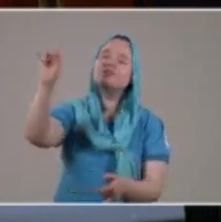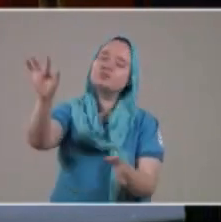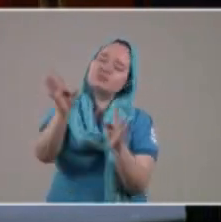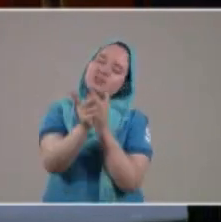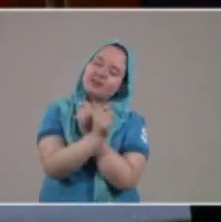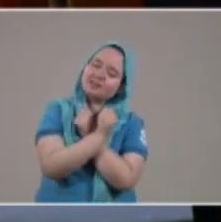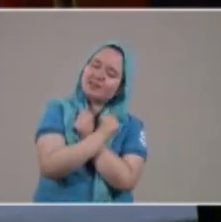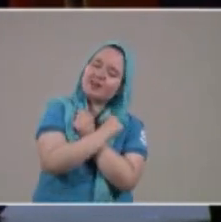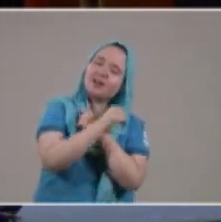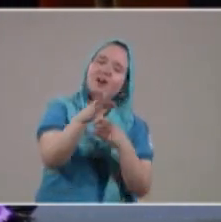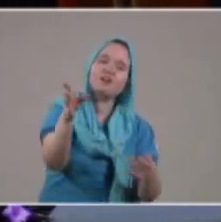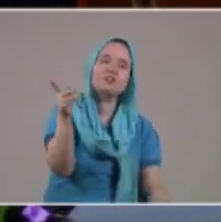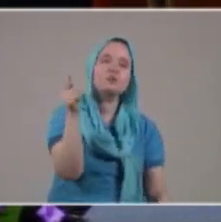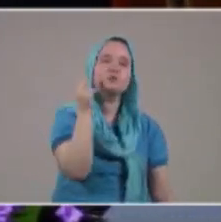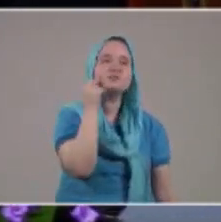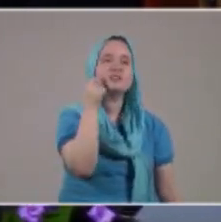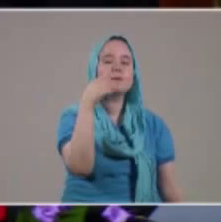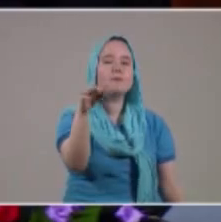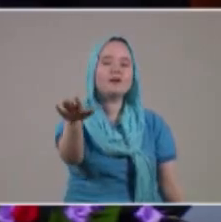y acérquese para acá.